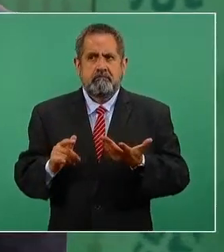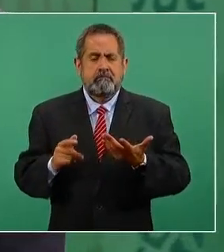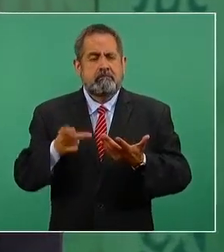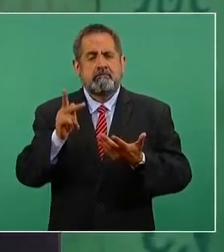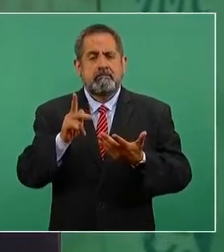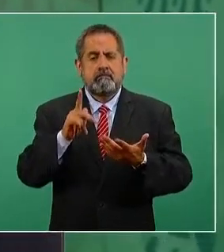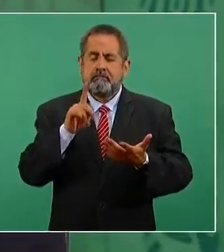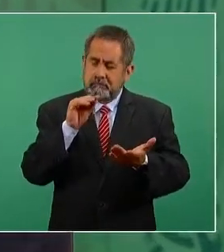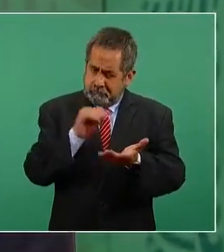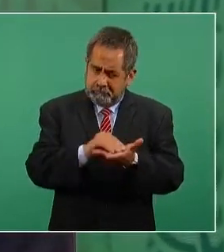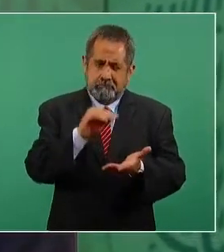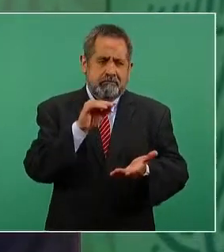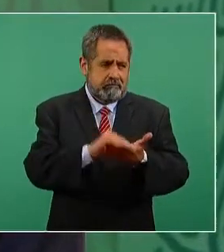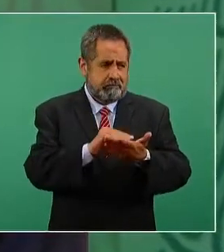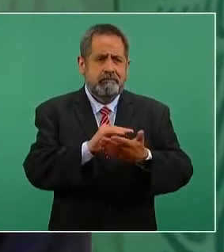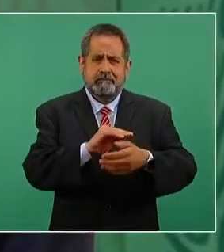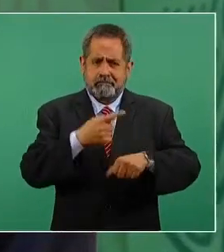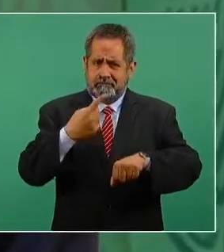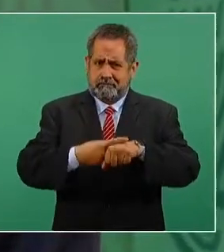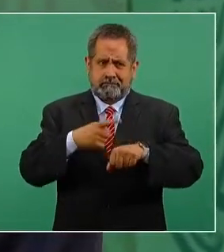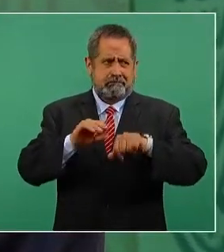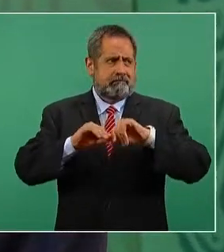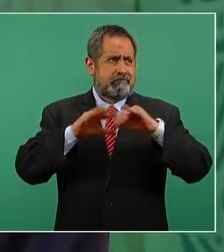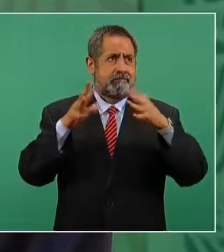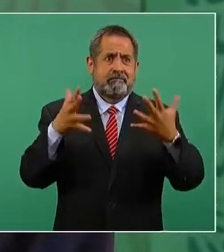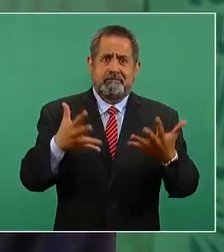hay pandemia.